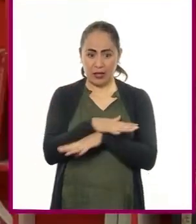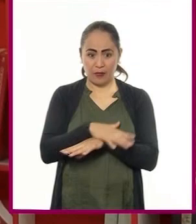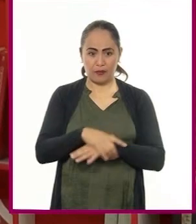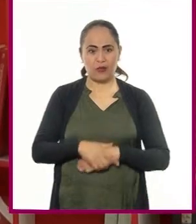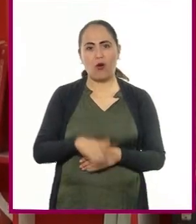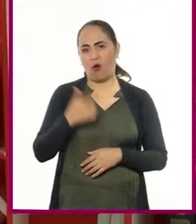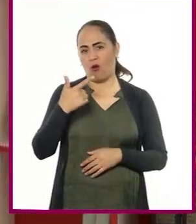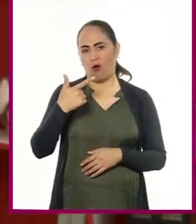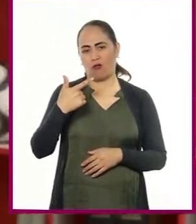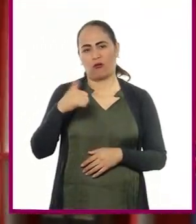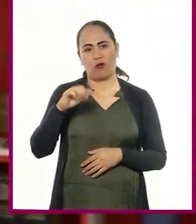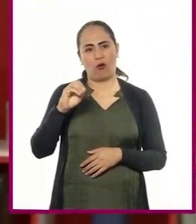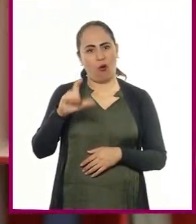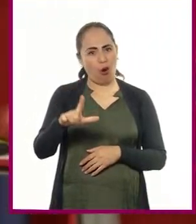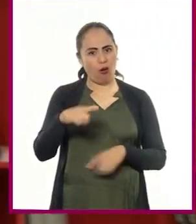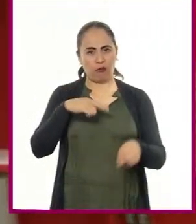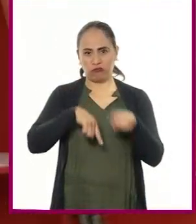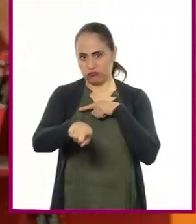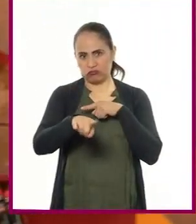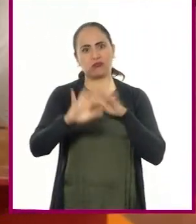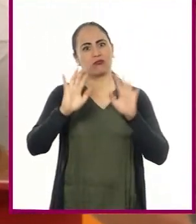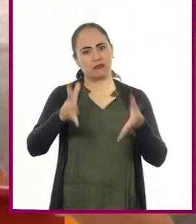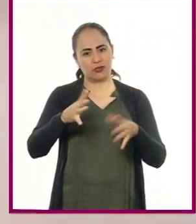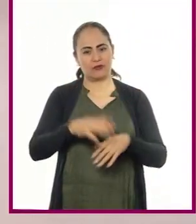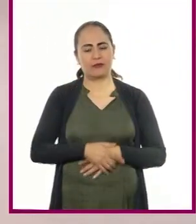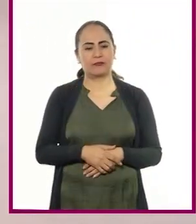metieron gol. Vamos. Lista, sale maestra.